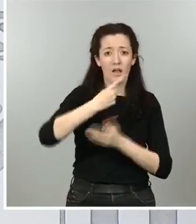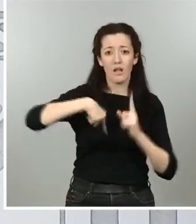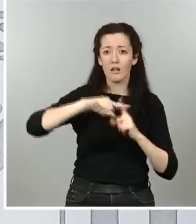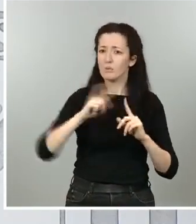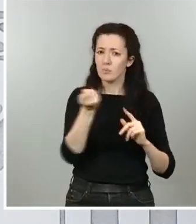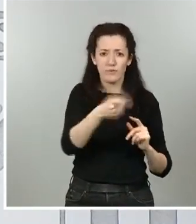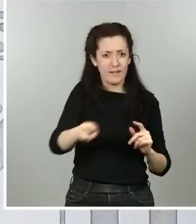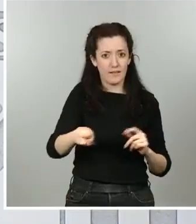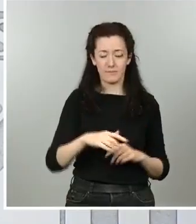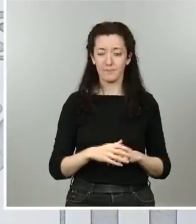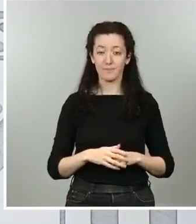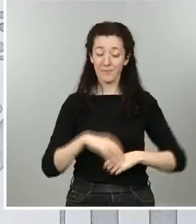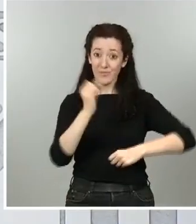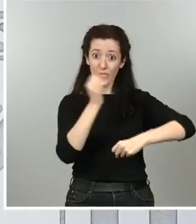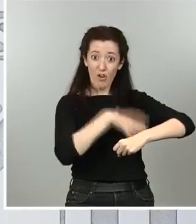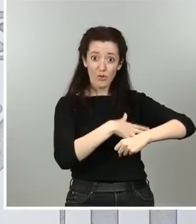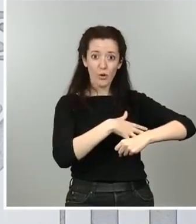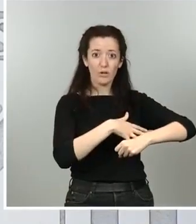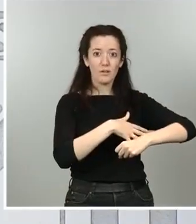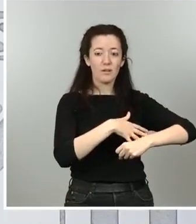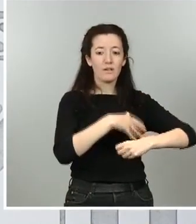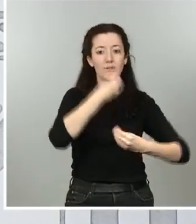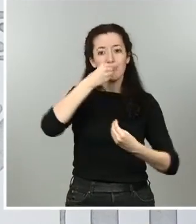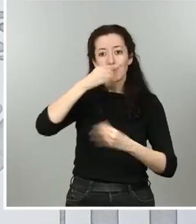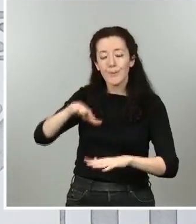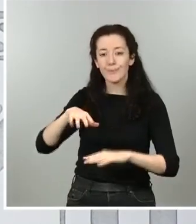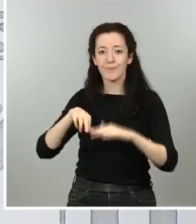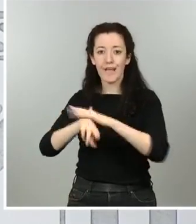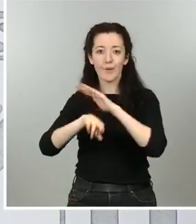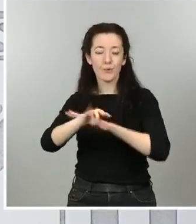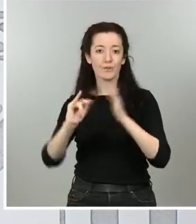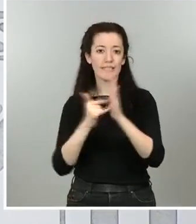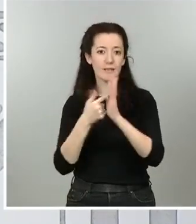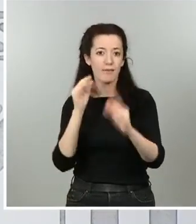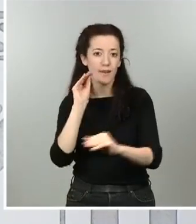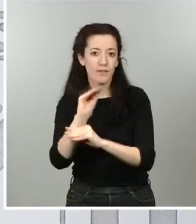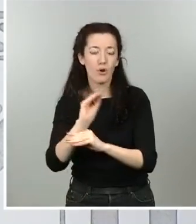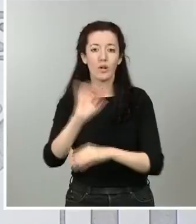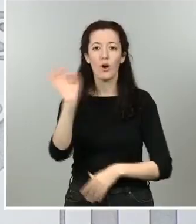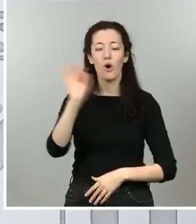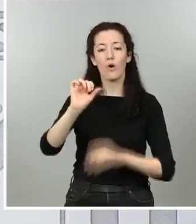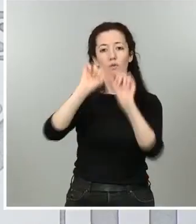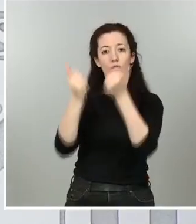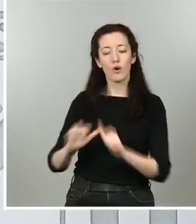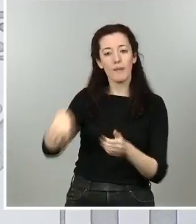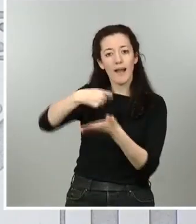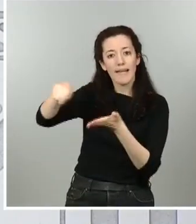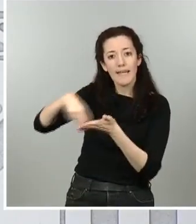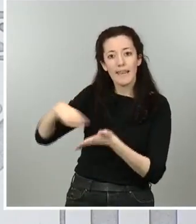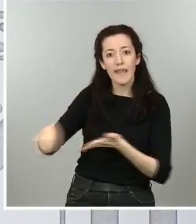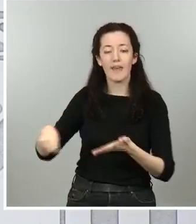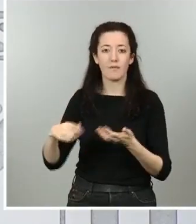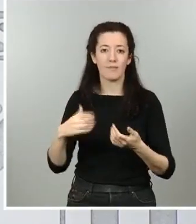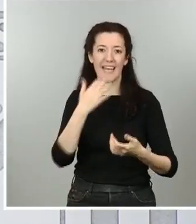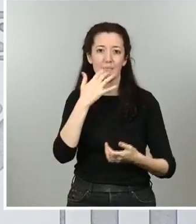los recursos del sistema de financiación ni a los mecanismos de liquidez, como el FLA o el Fondo de Facilidad Financiera, que